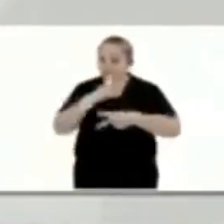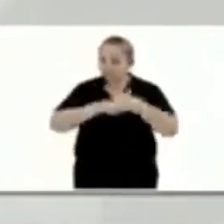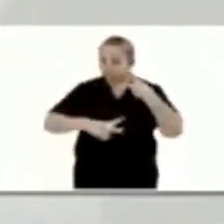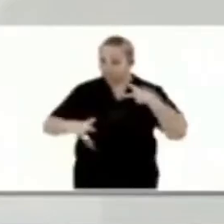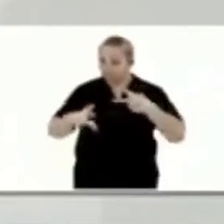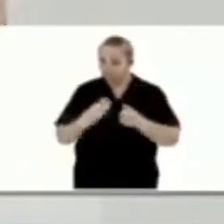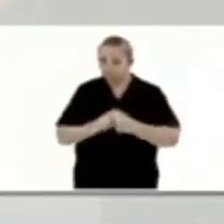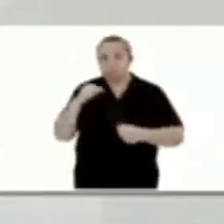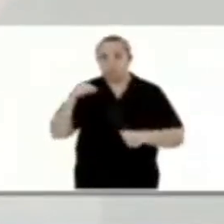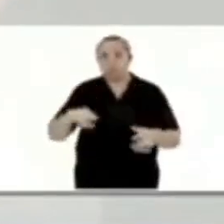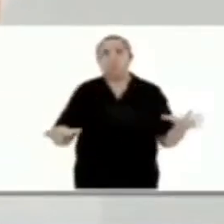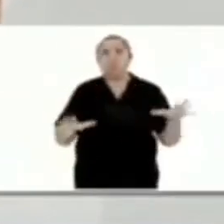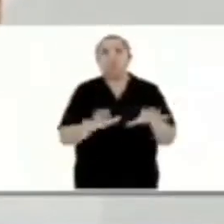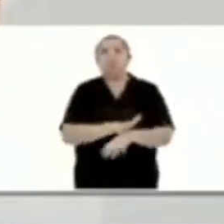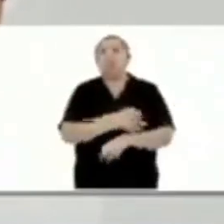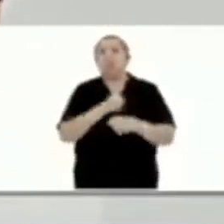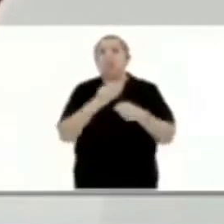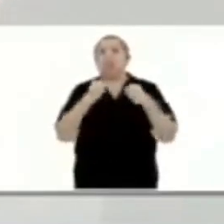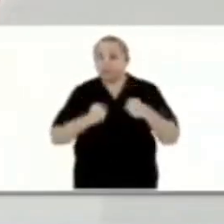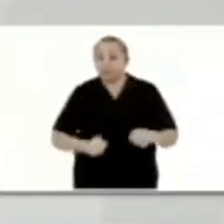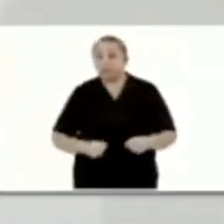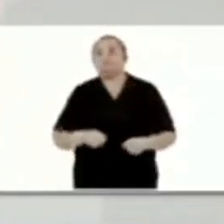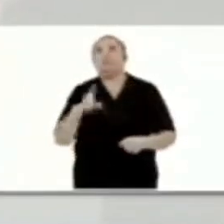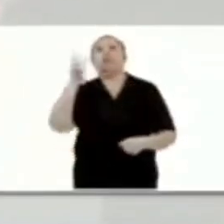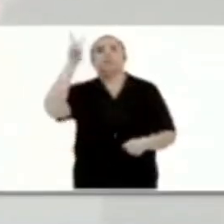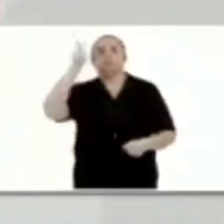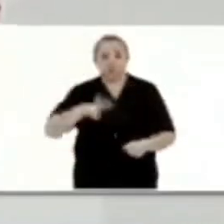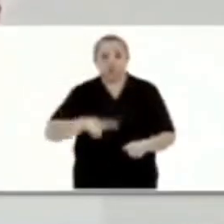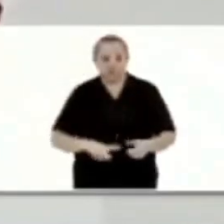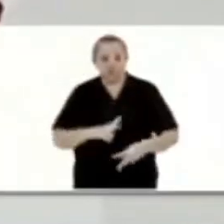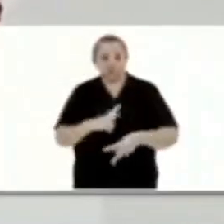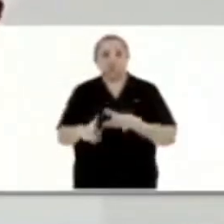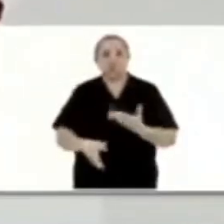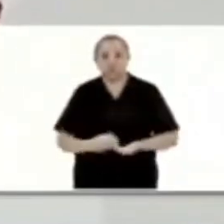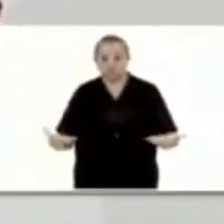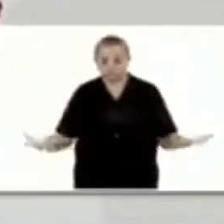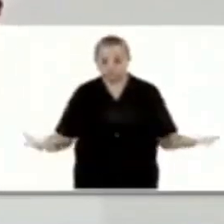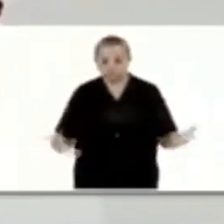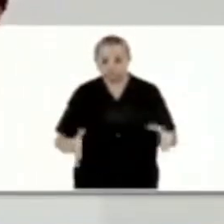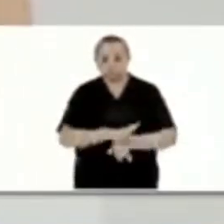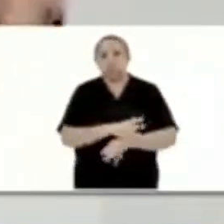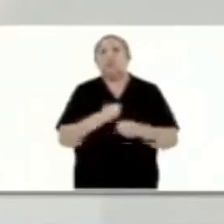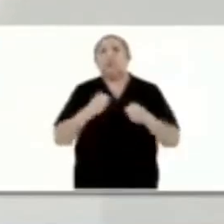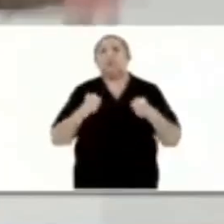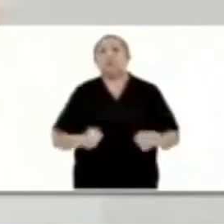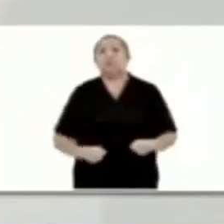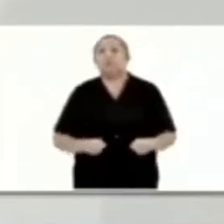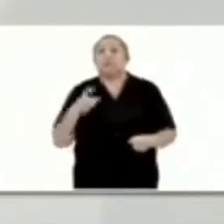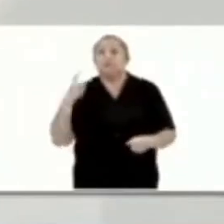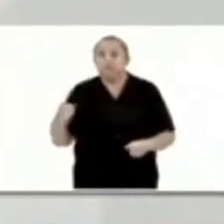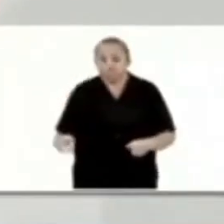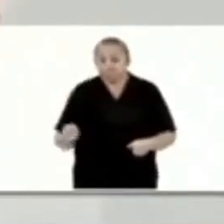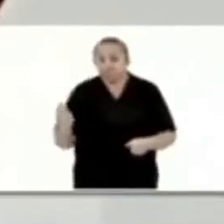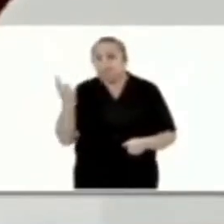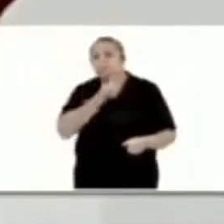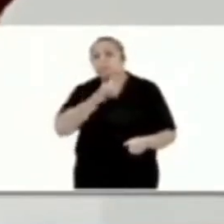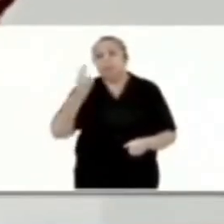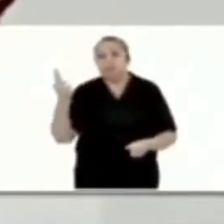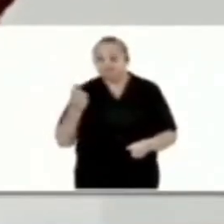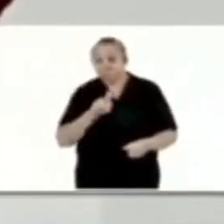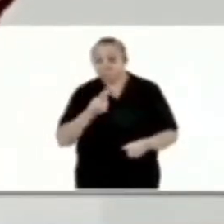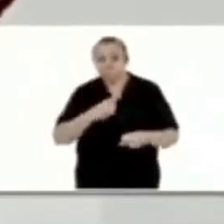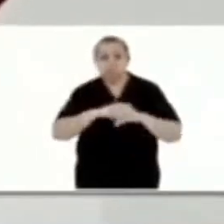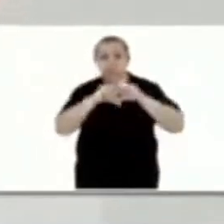a reformar el poder, de veras vamos a reformar el poder, porque eso es lo que necesita